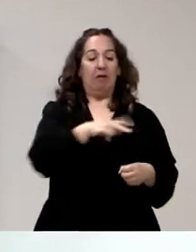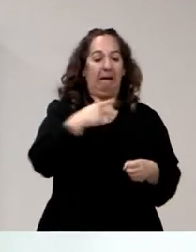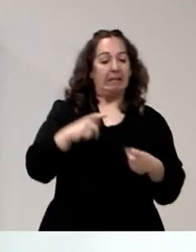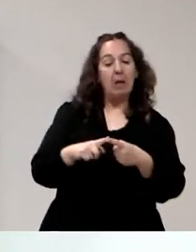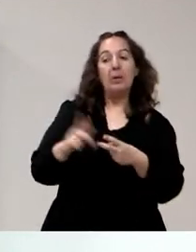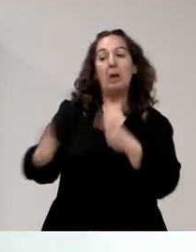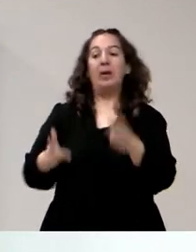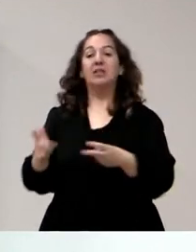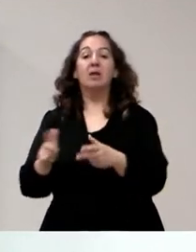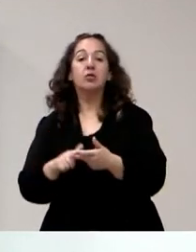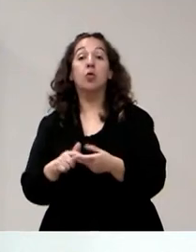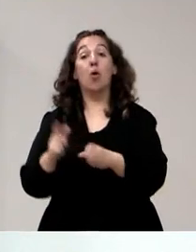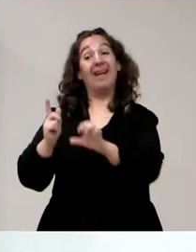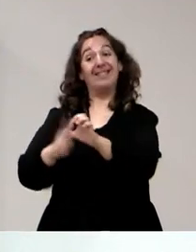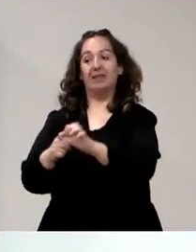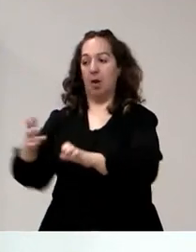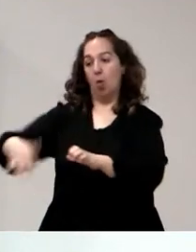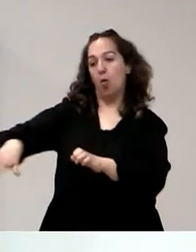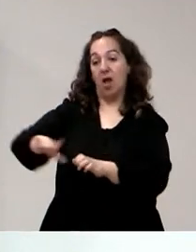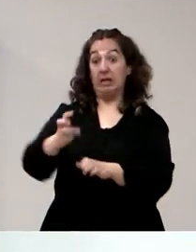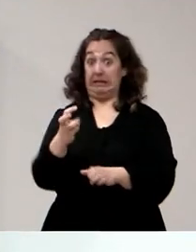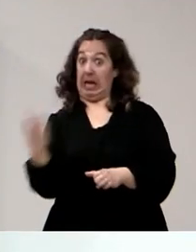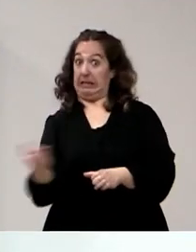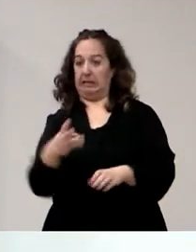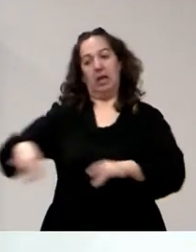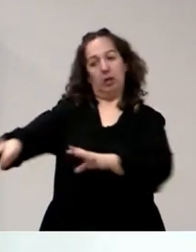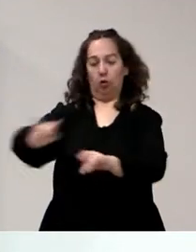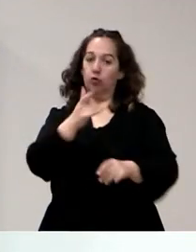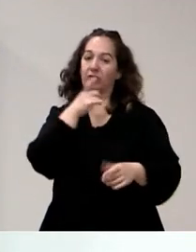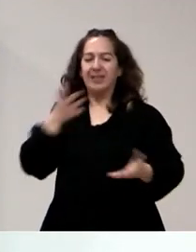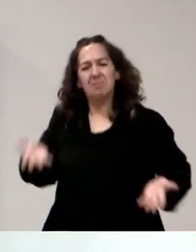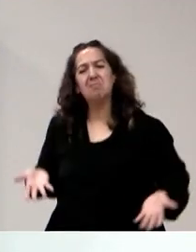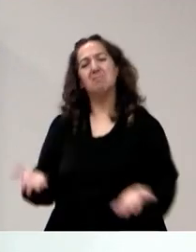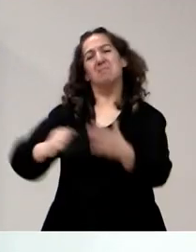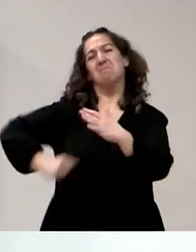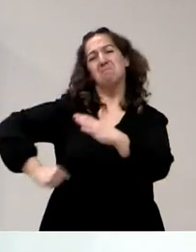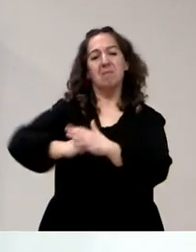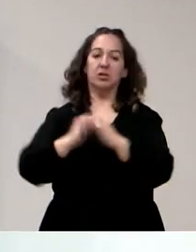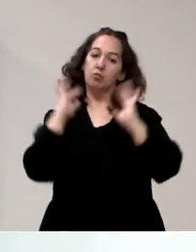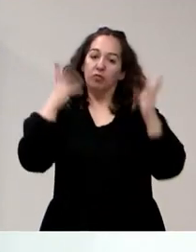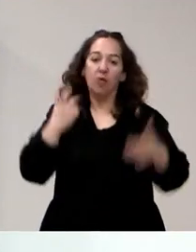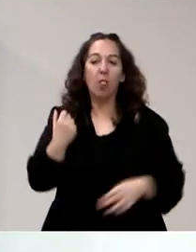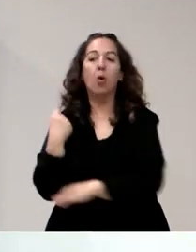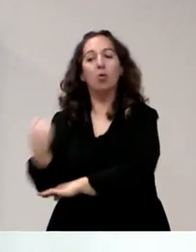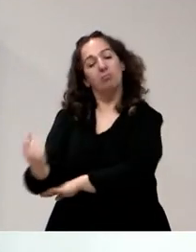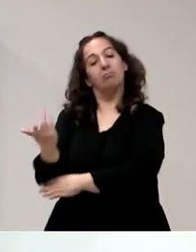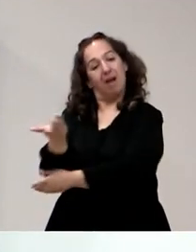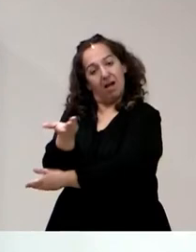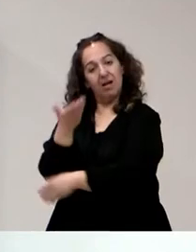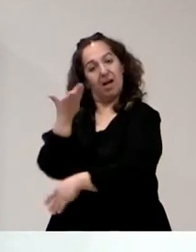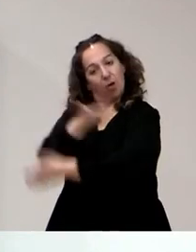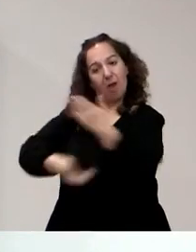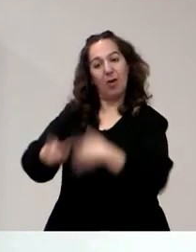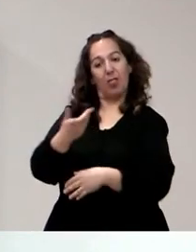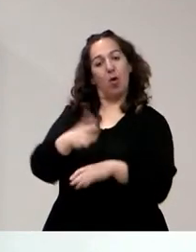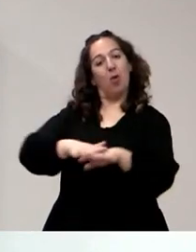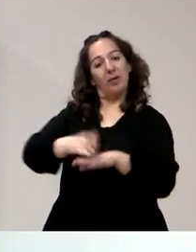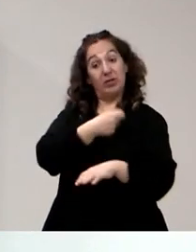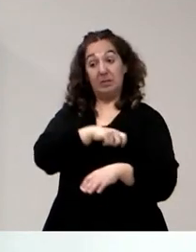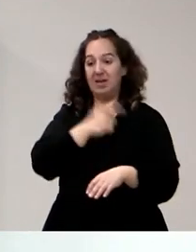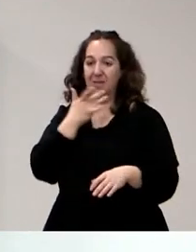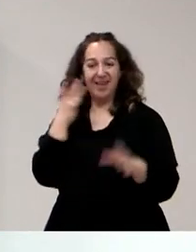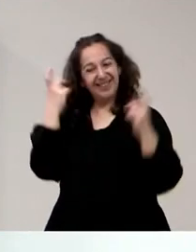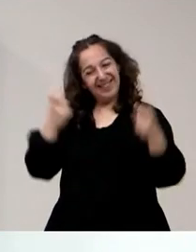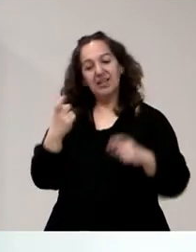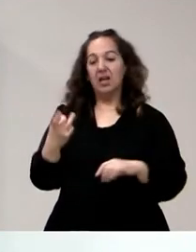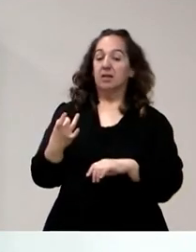y y extremadura son los territorios que en este momento necesitan del máximo esfuerzo del gobierno de España para terminar de conectar toda